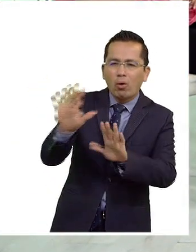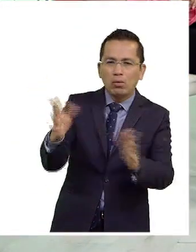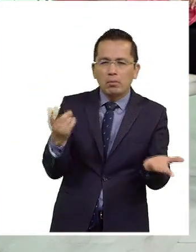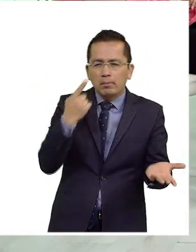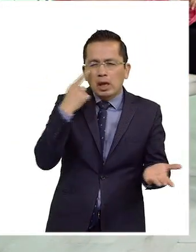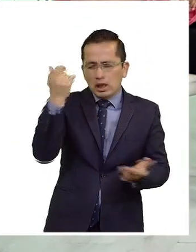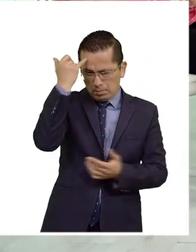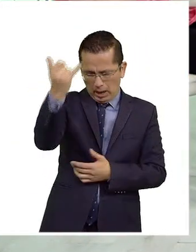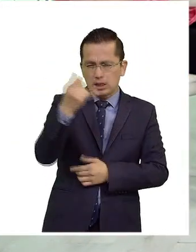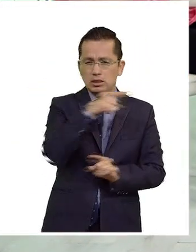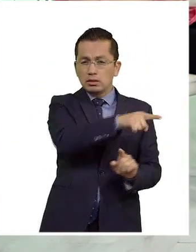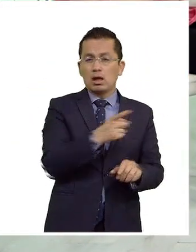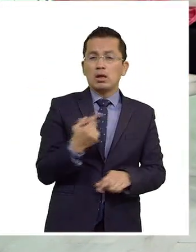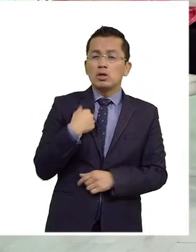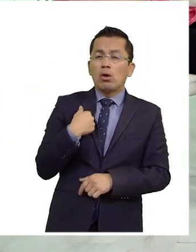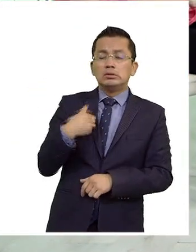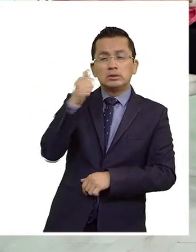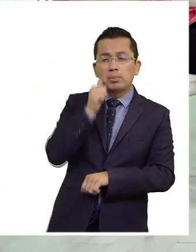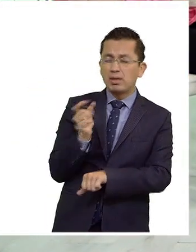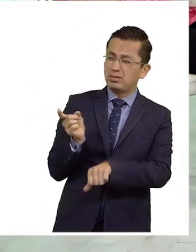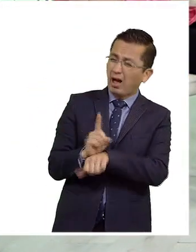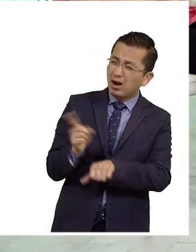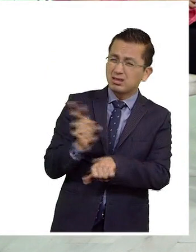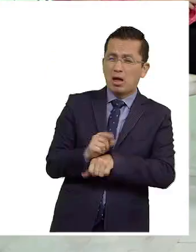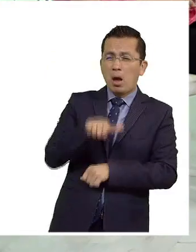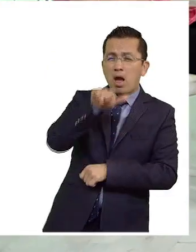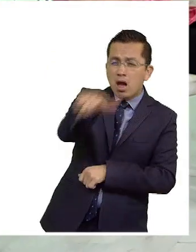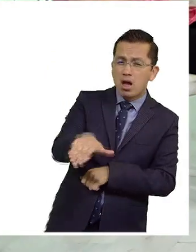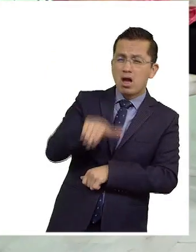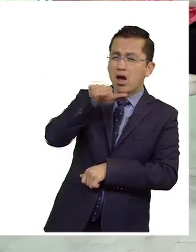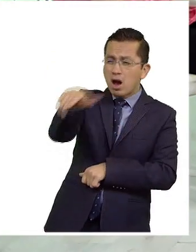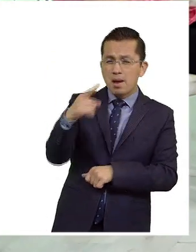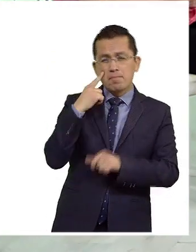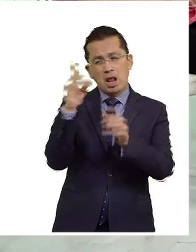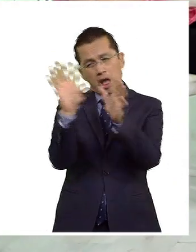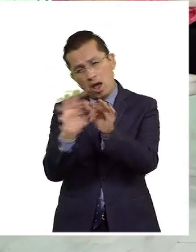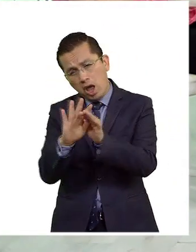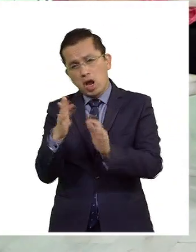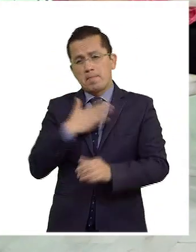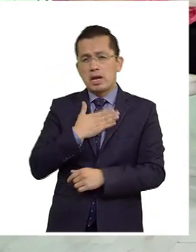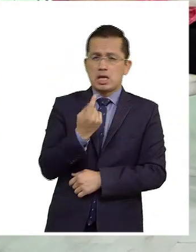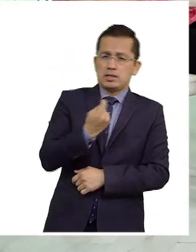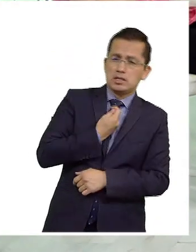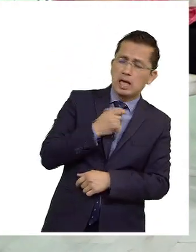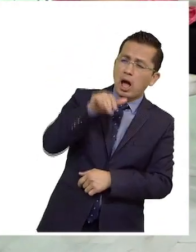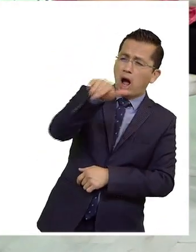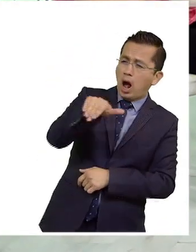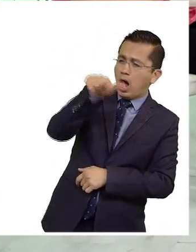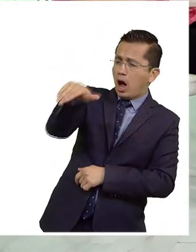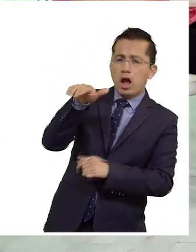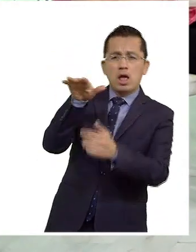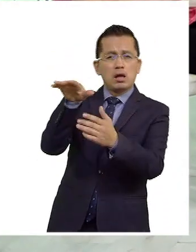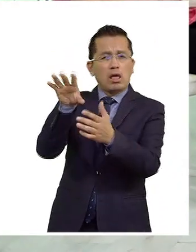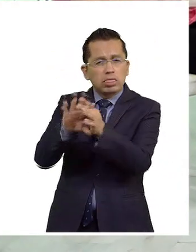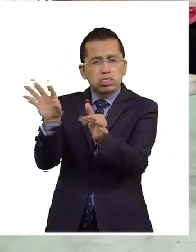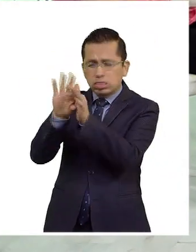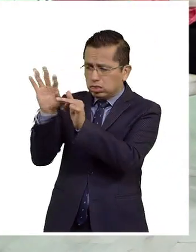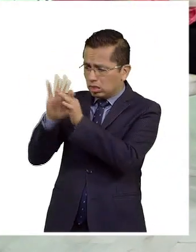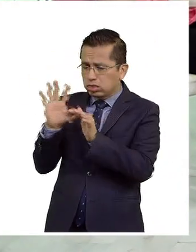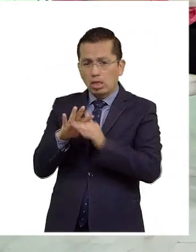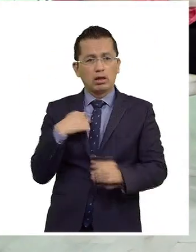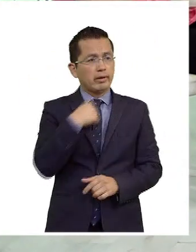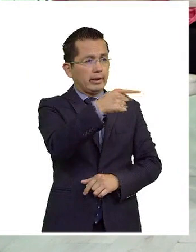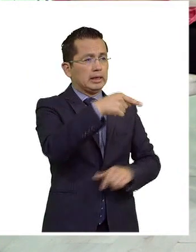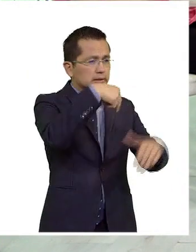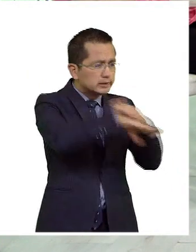que explicarle al mundo quién soy, mi existencia, el mundo no está hecho para mí, no hay referentes como yo en la escuela, en la